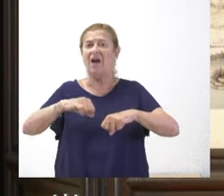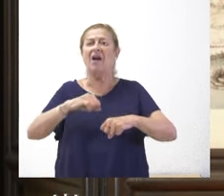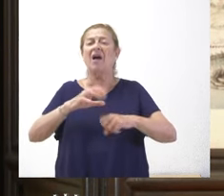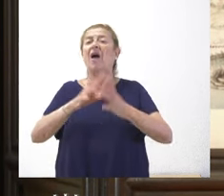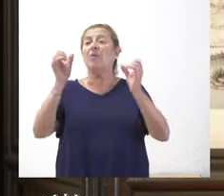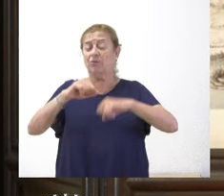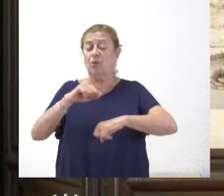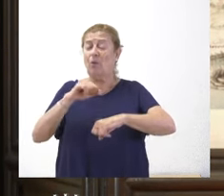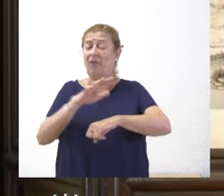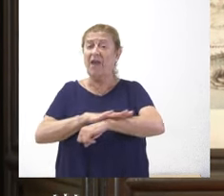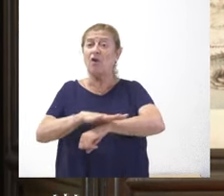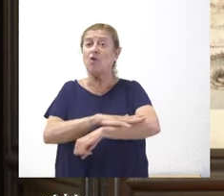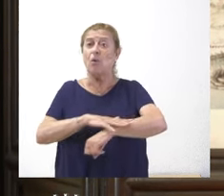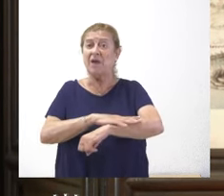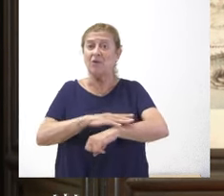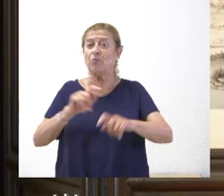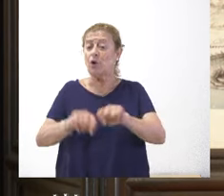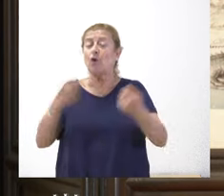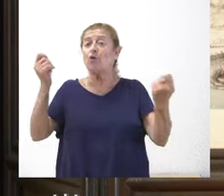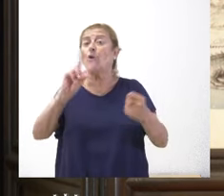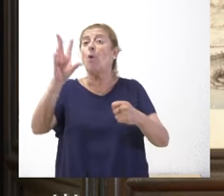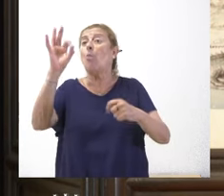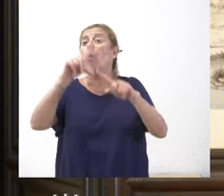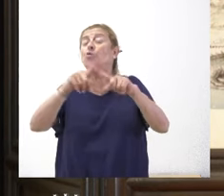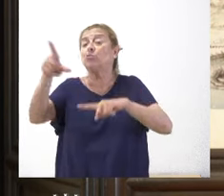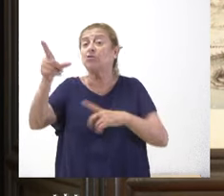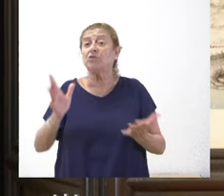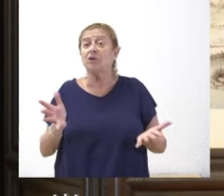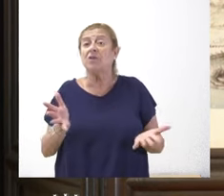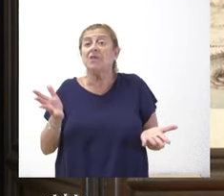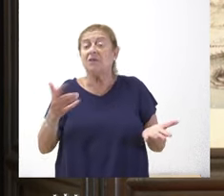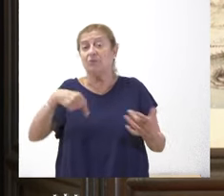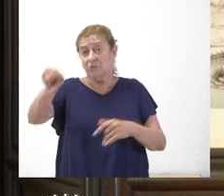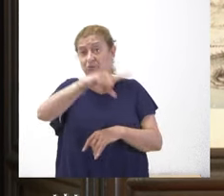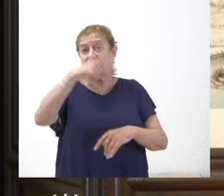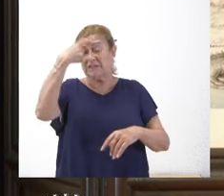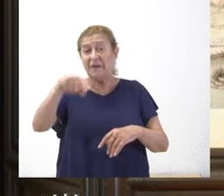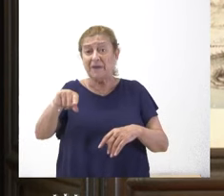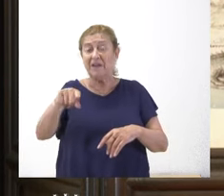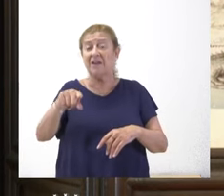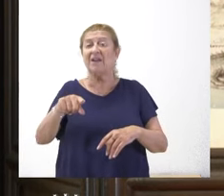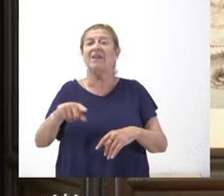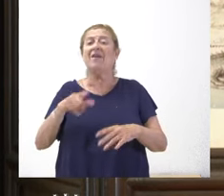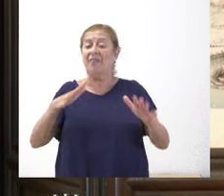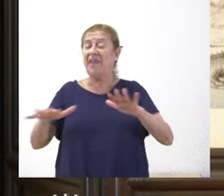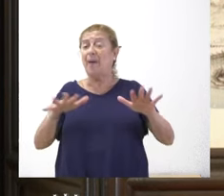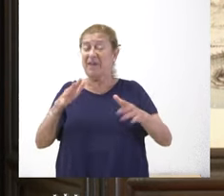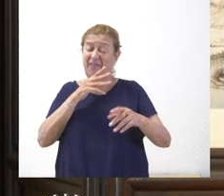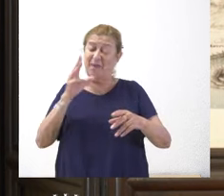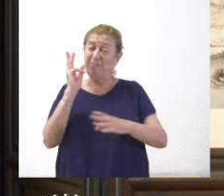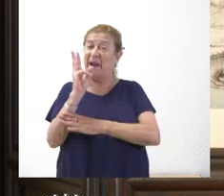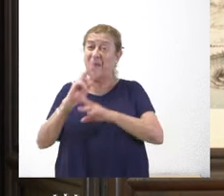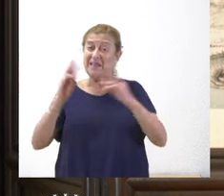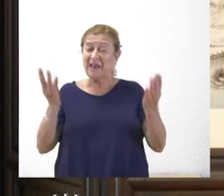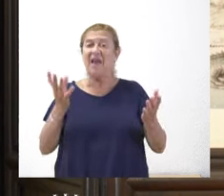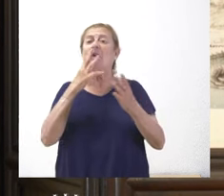gobierno lo ha roto Box y como bien saben ustedes en la dinámica parlamentaria